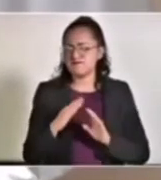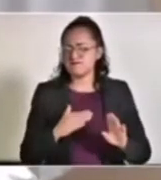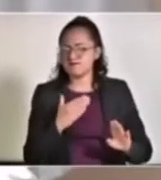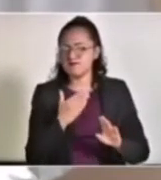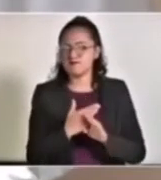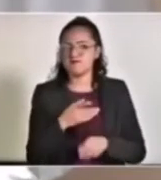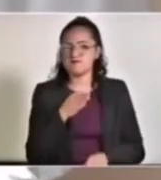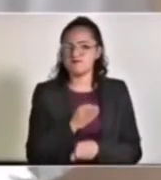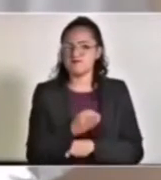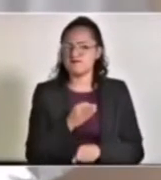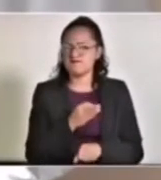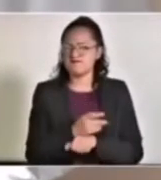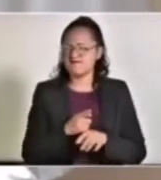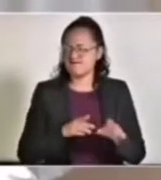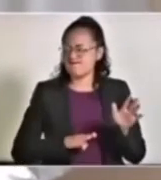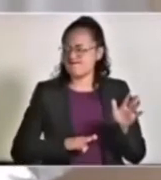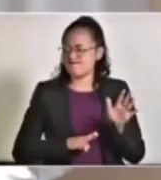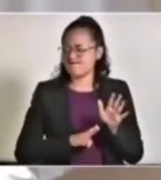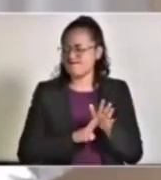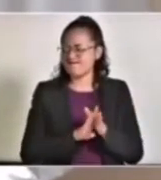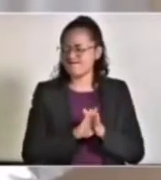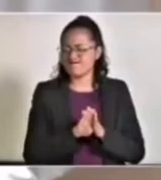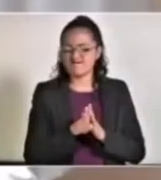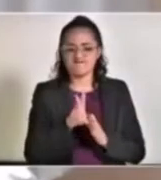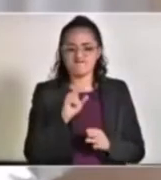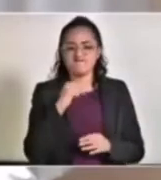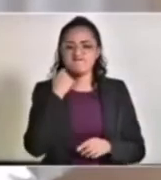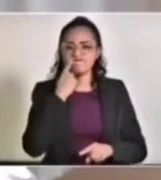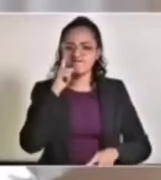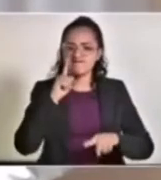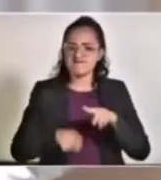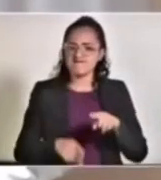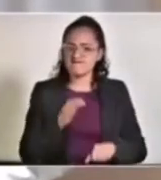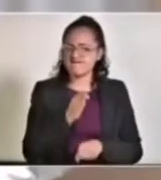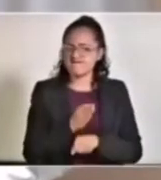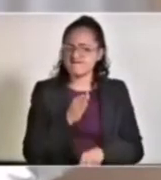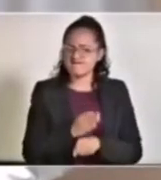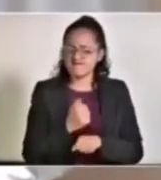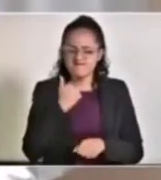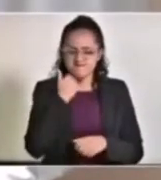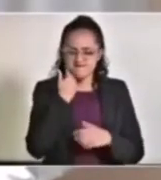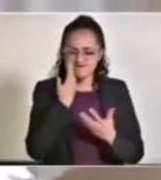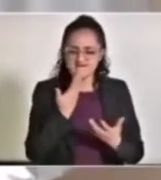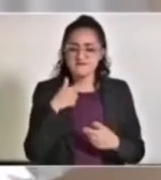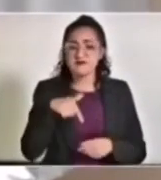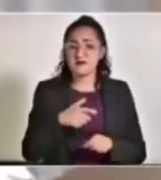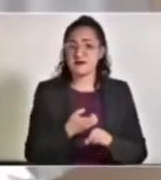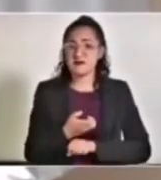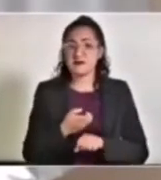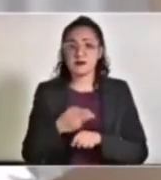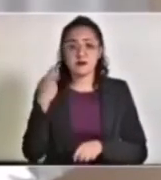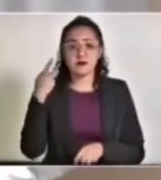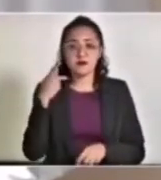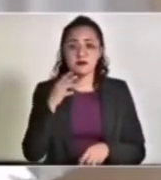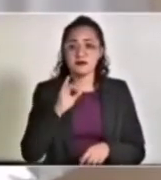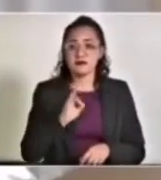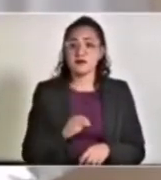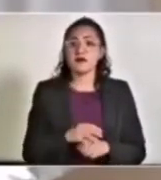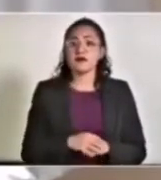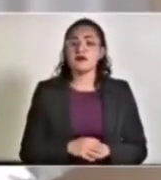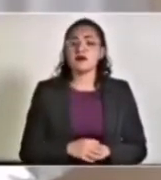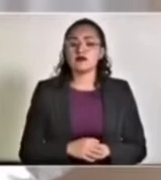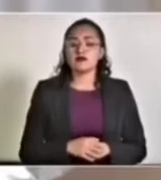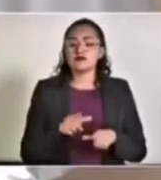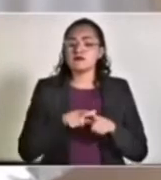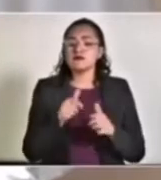esta curva en ascendente en nuestro estado seguimos con